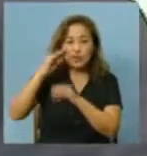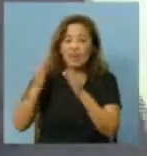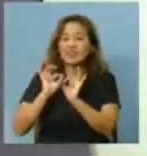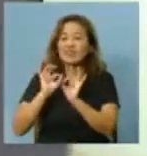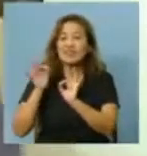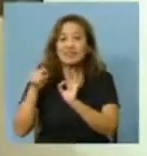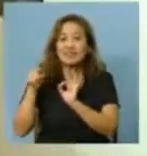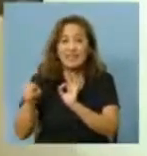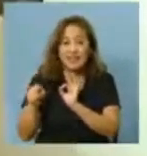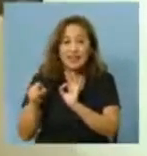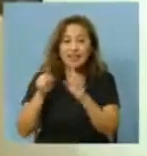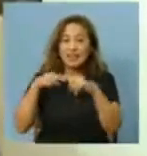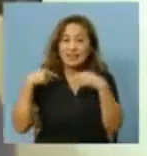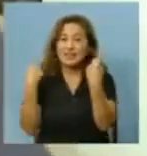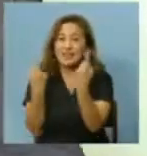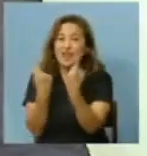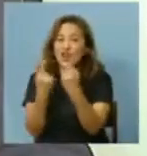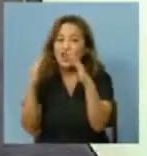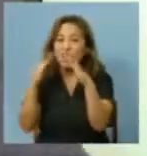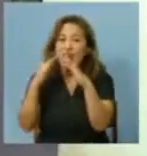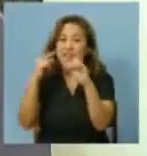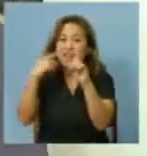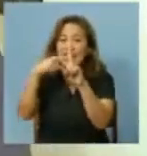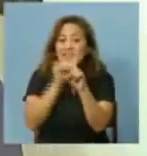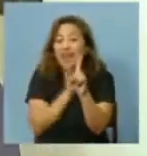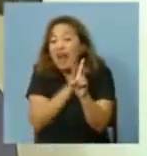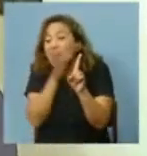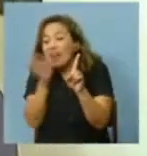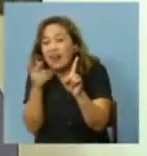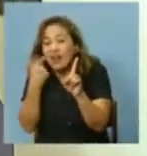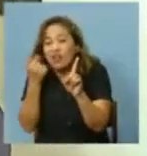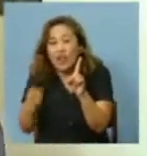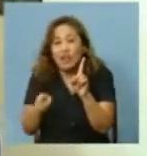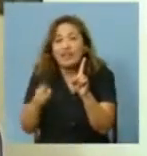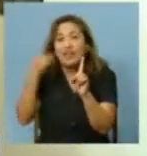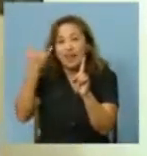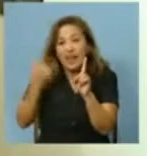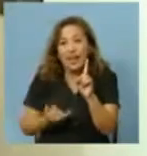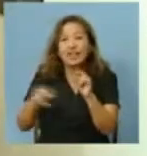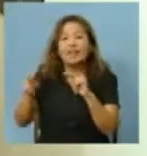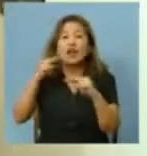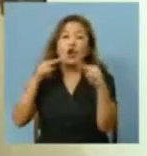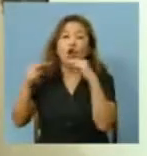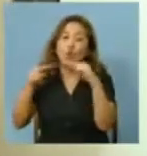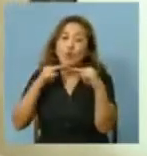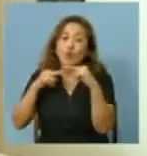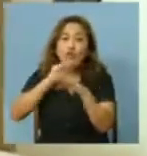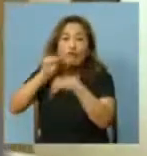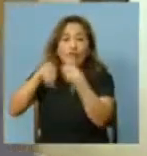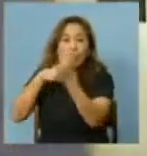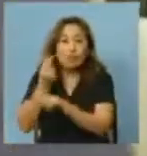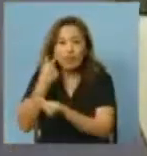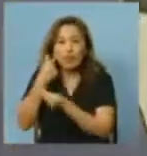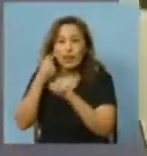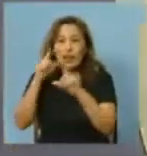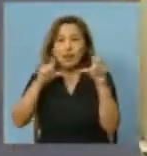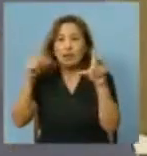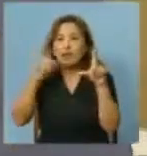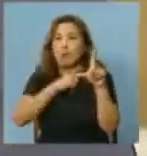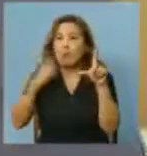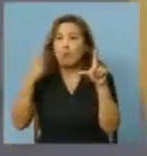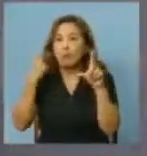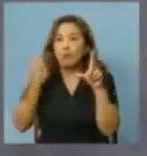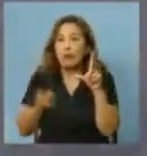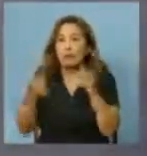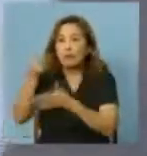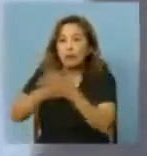lindante al salón de la parroquia, donde en estos momentos están almorzando varias familias y vemos, padre, que ustedes